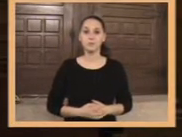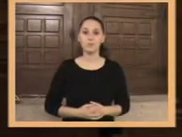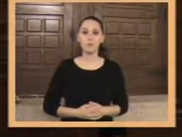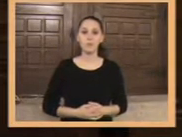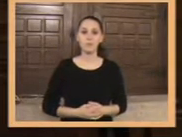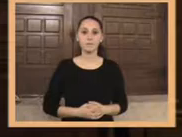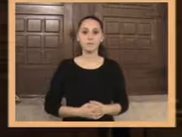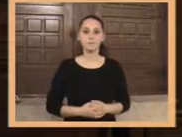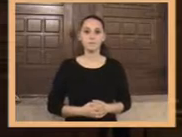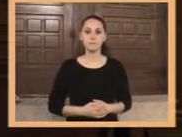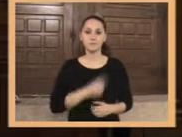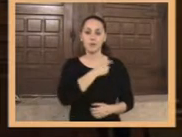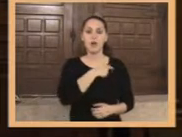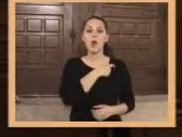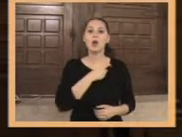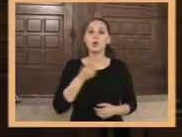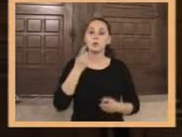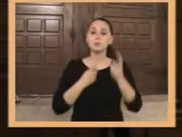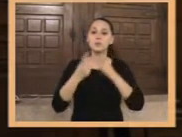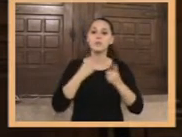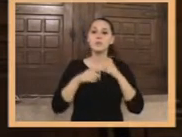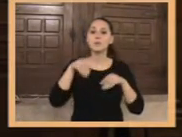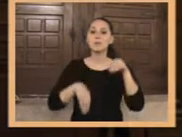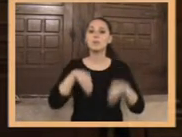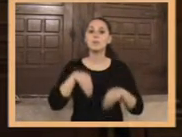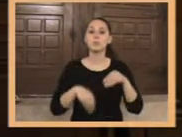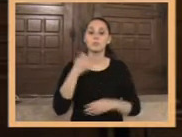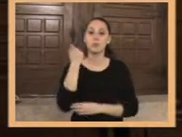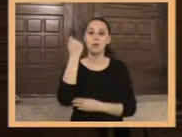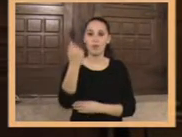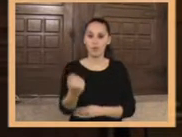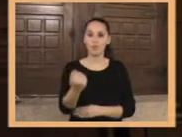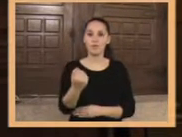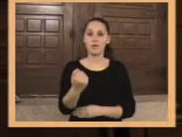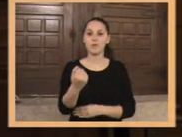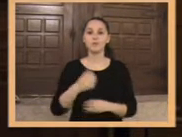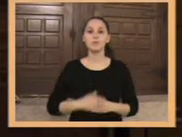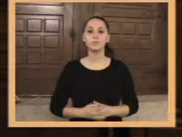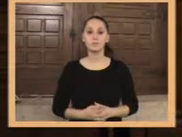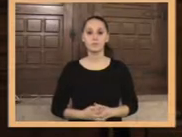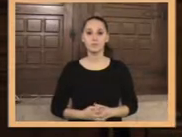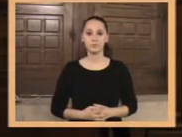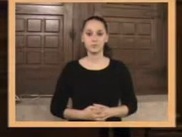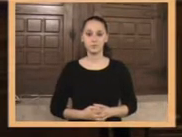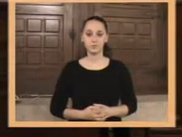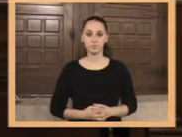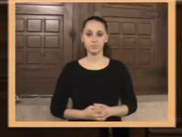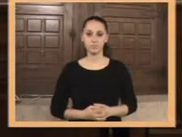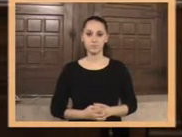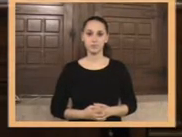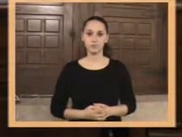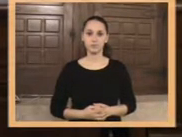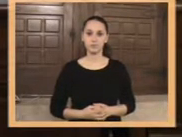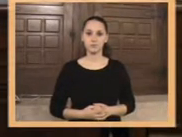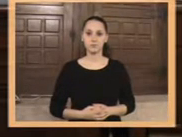Informativa, con los votos a favor de los miembros del Grupo Popular 6, Grupo Socialista 2 y Extremeños 1, y con la abstención